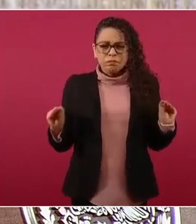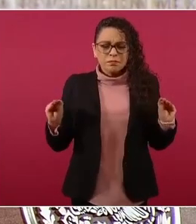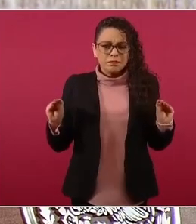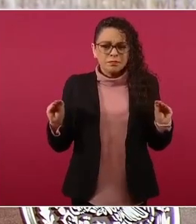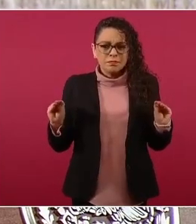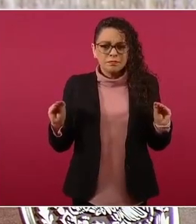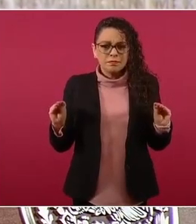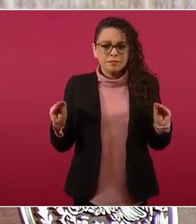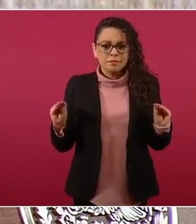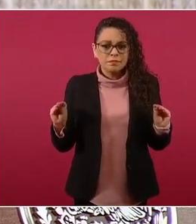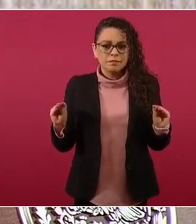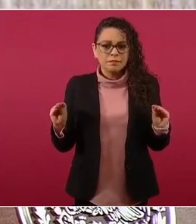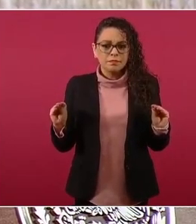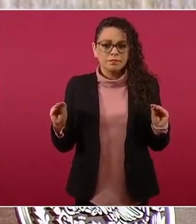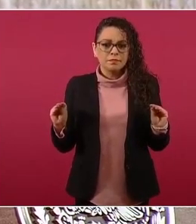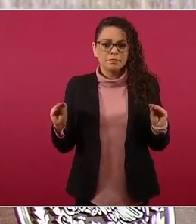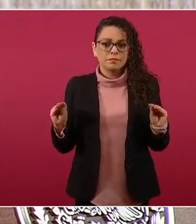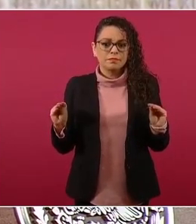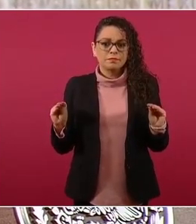Nunca